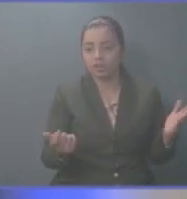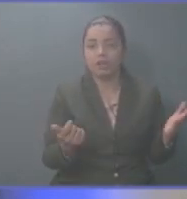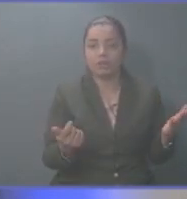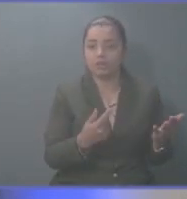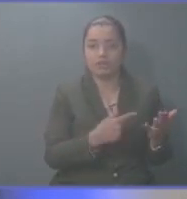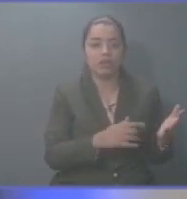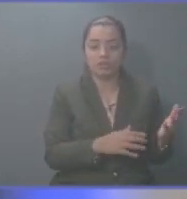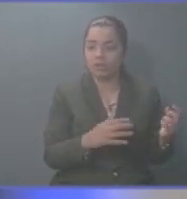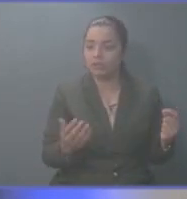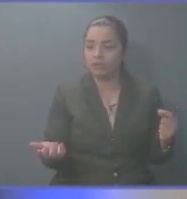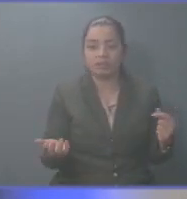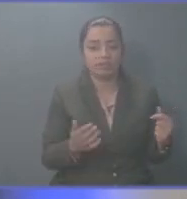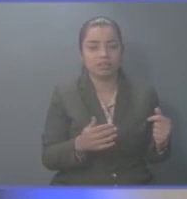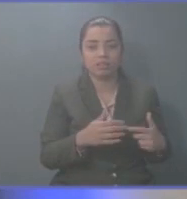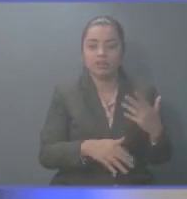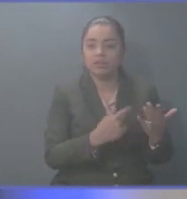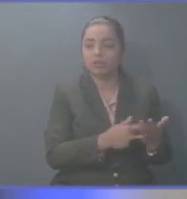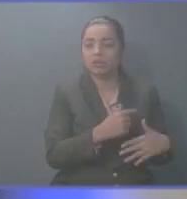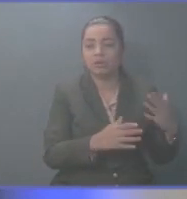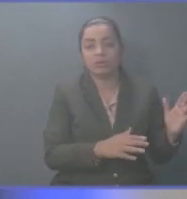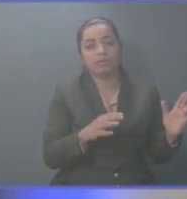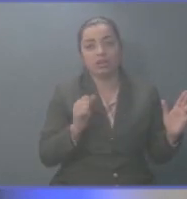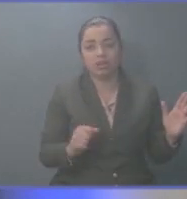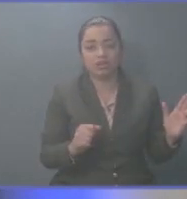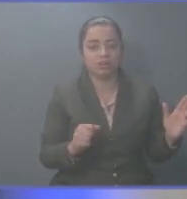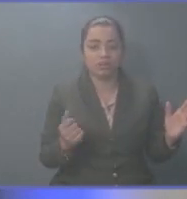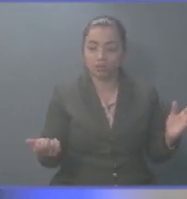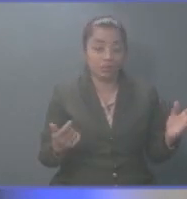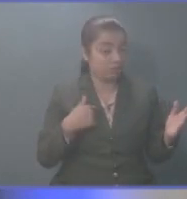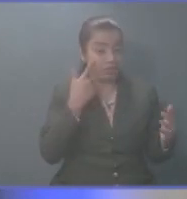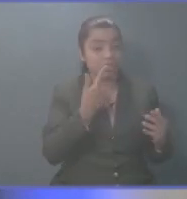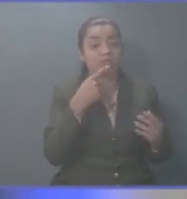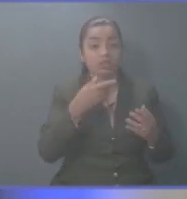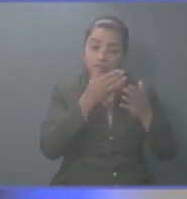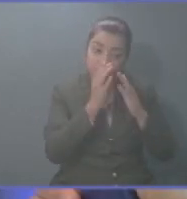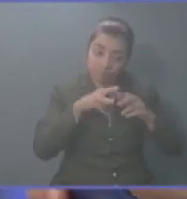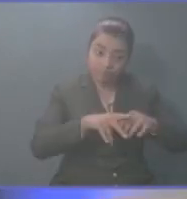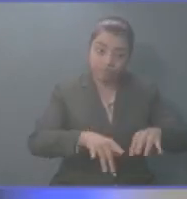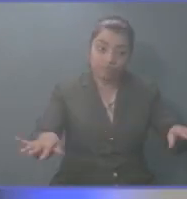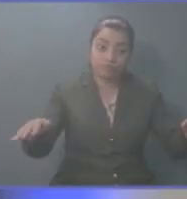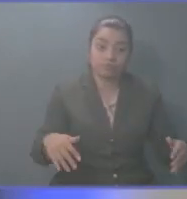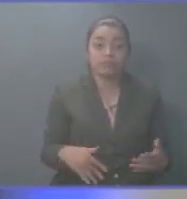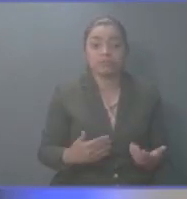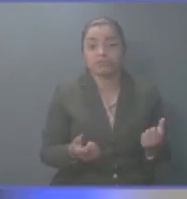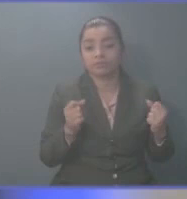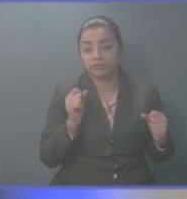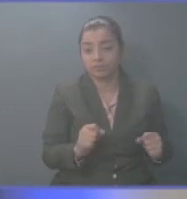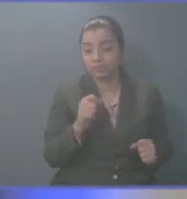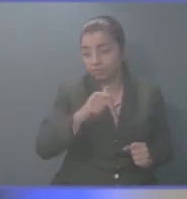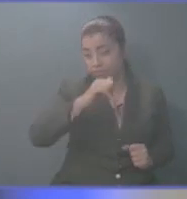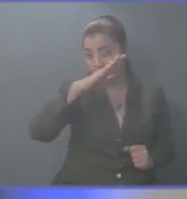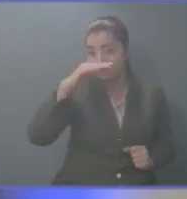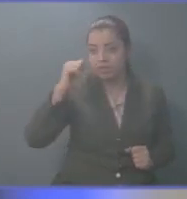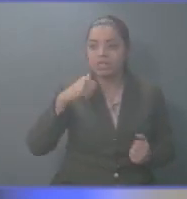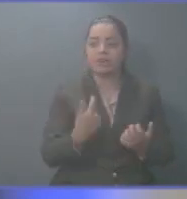por alto es que el tema de del suministro de agua potable y de la crisis hídrica que puede venirse en el país